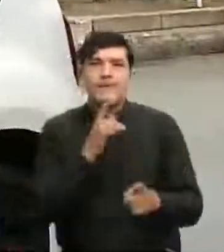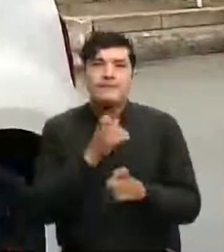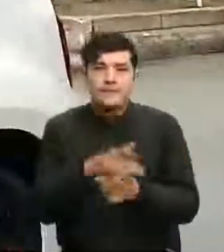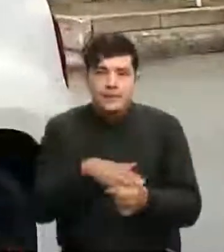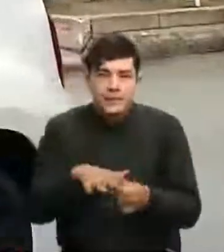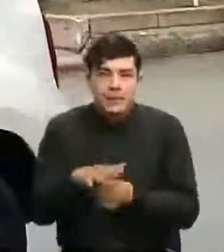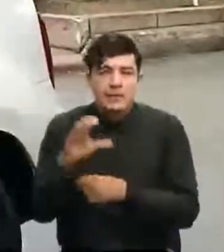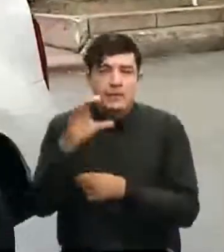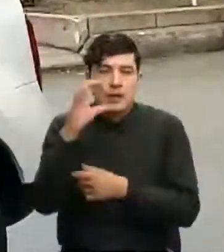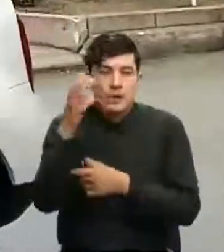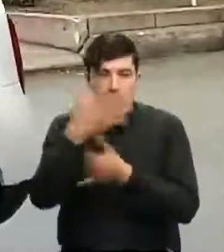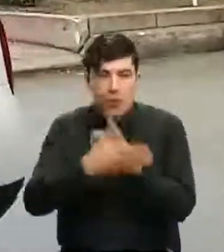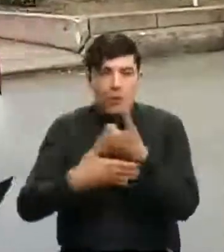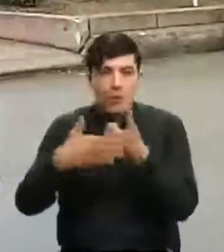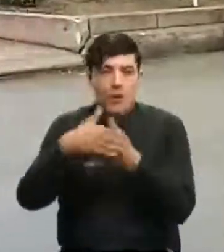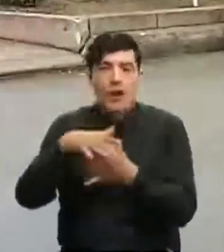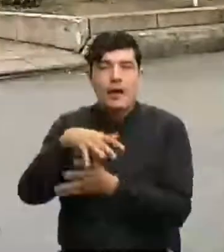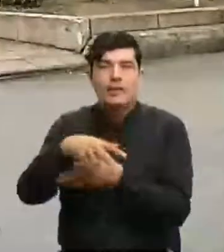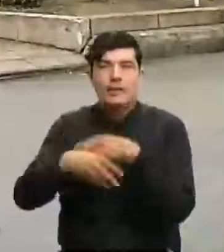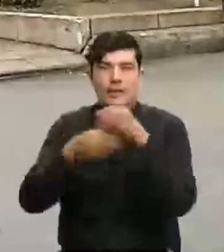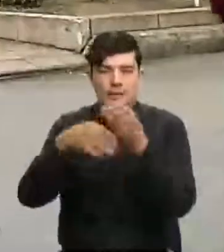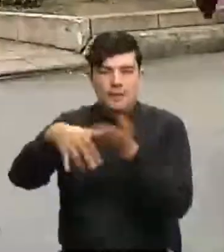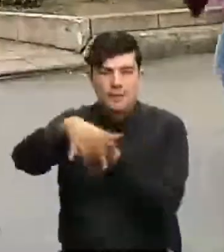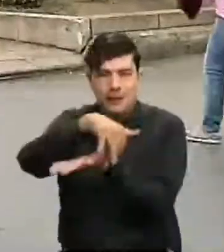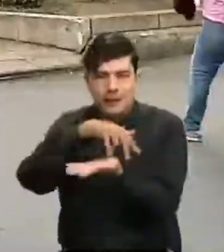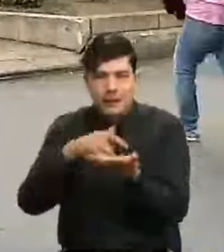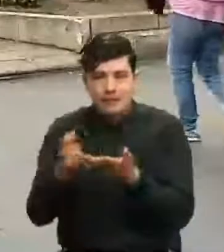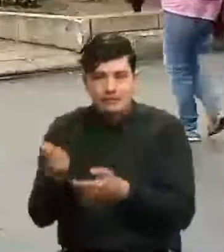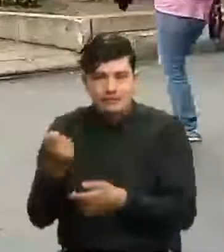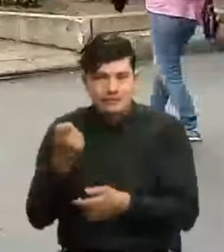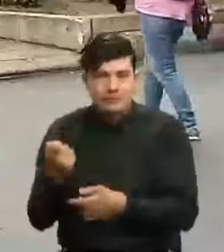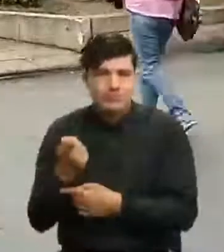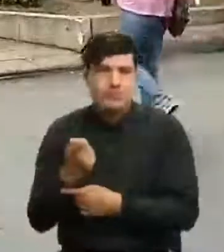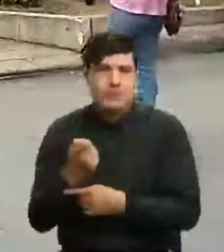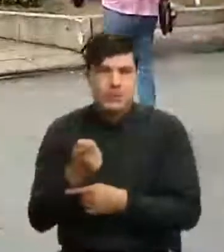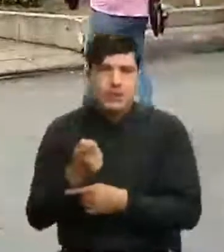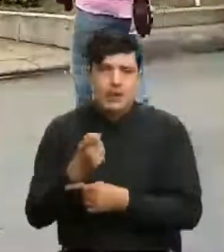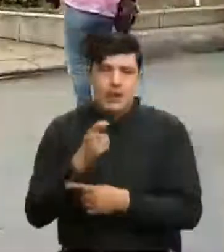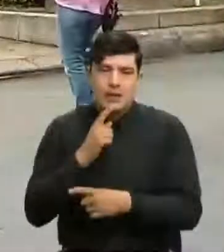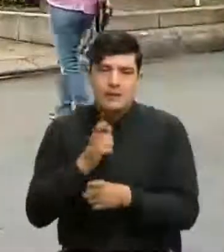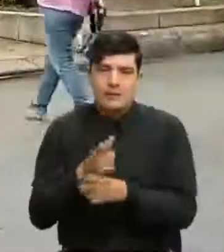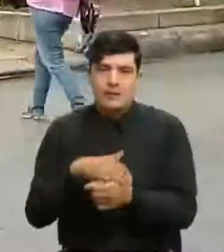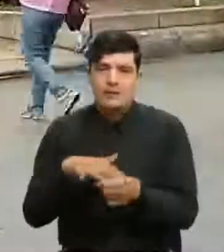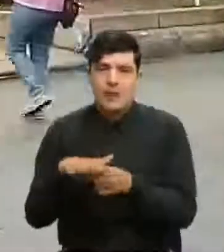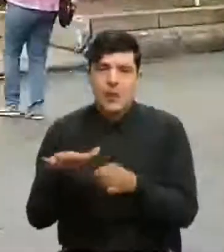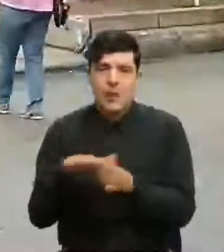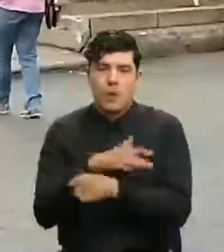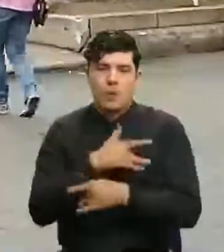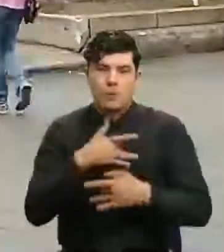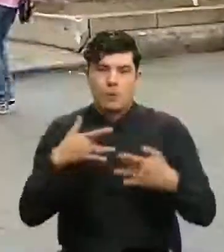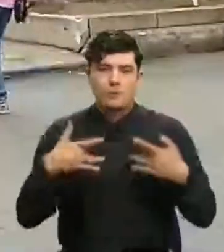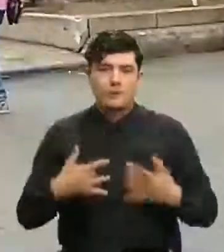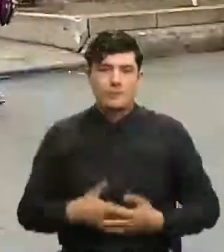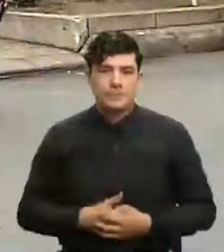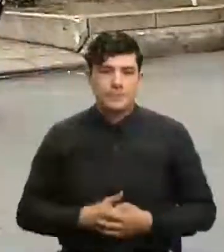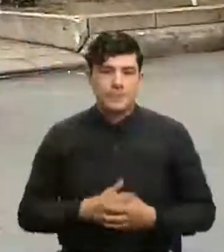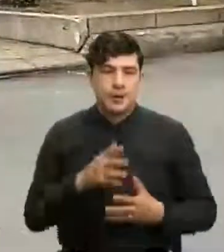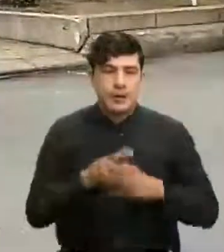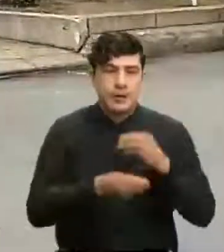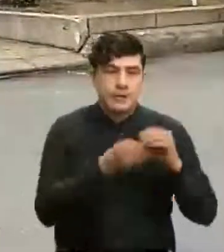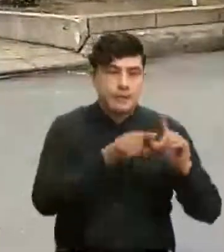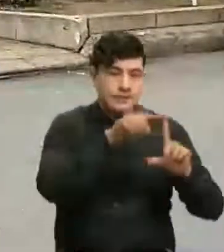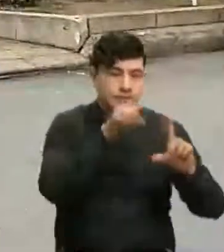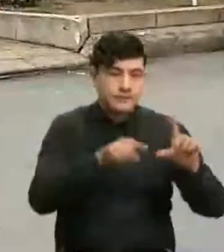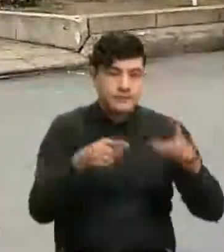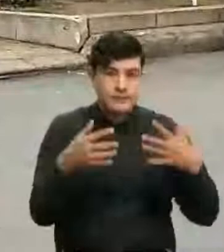el área metropolitana de Bucaramanga y también en el departamento de Santander. Y una cifra que es bastante grave, en este momento en la ciudad tan